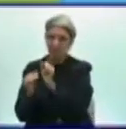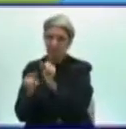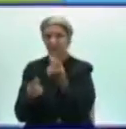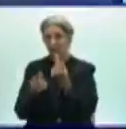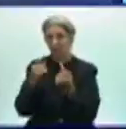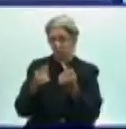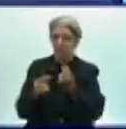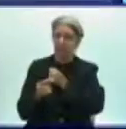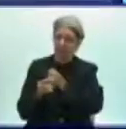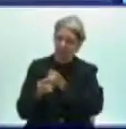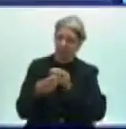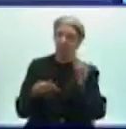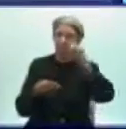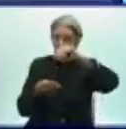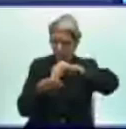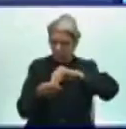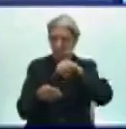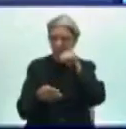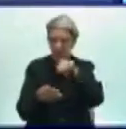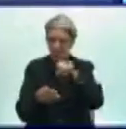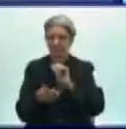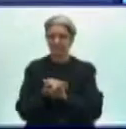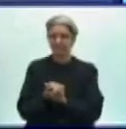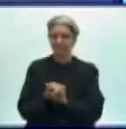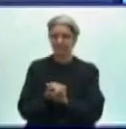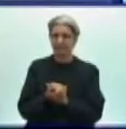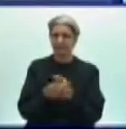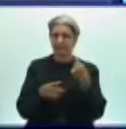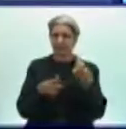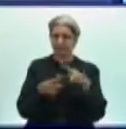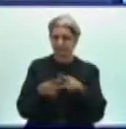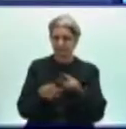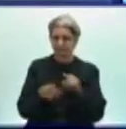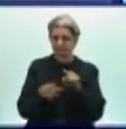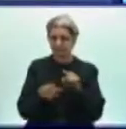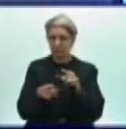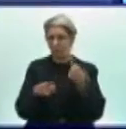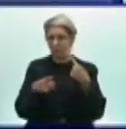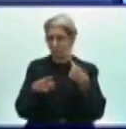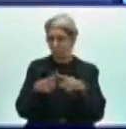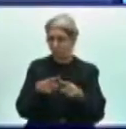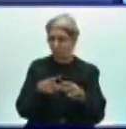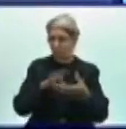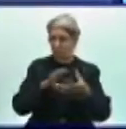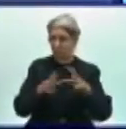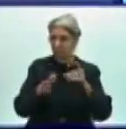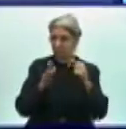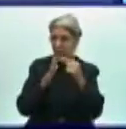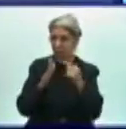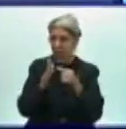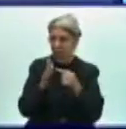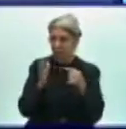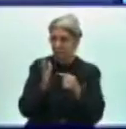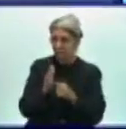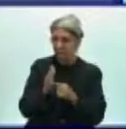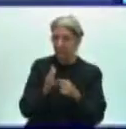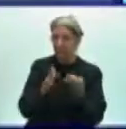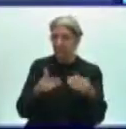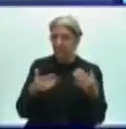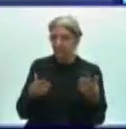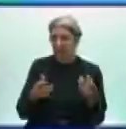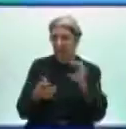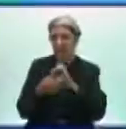incluyen a estos países. Pero está esta otra condición, que es la que normalmente utilizamos en